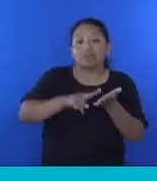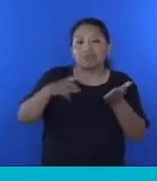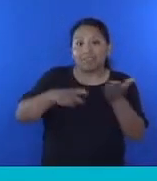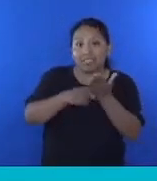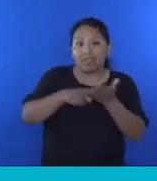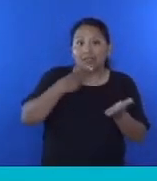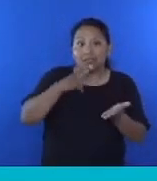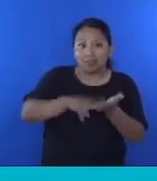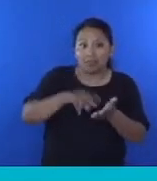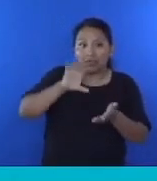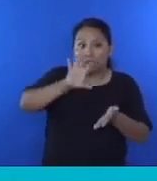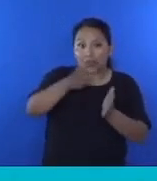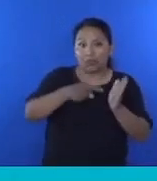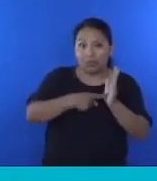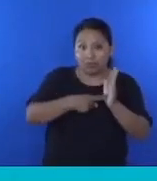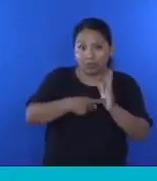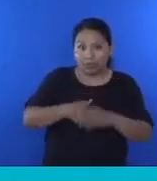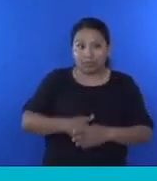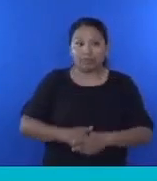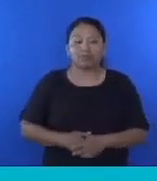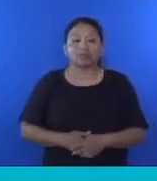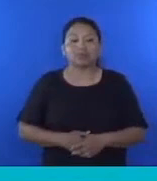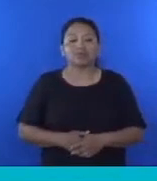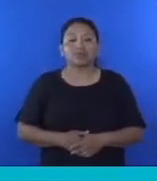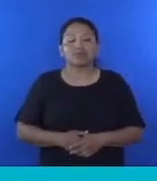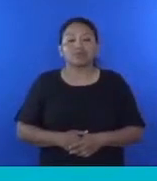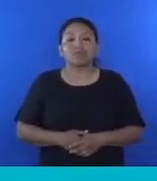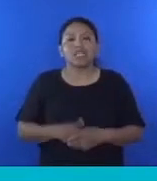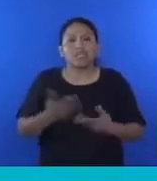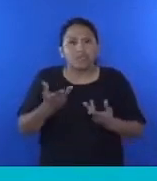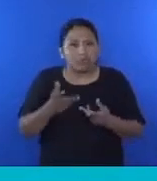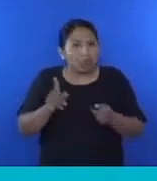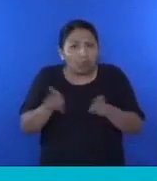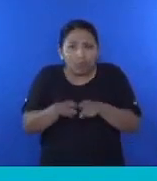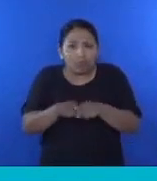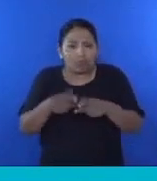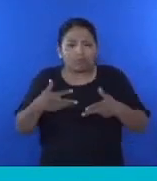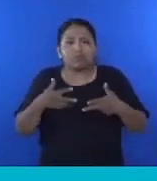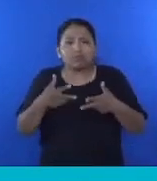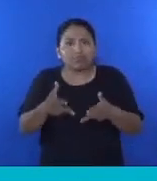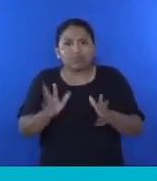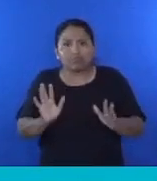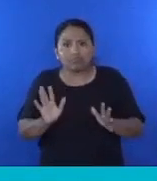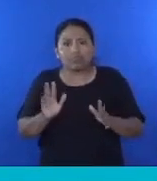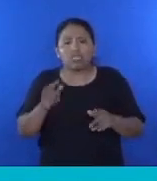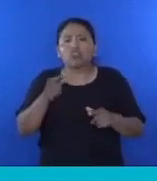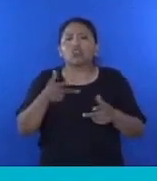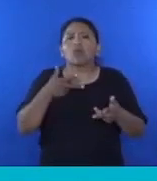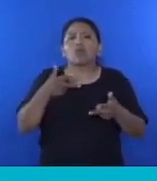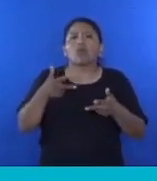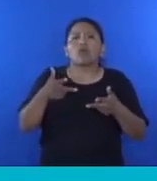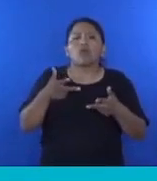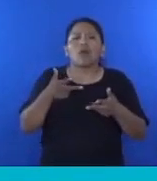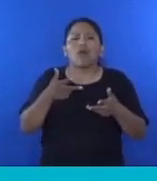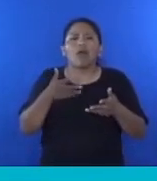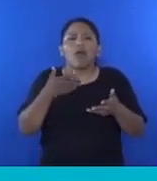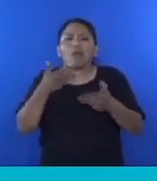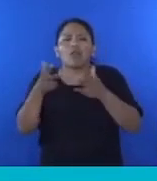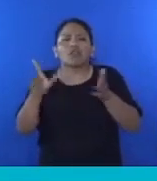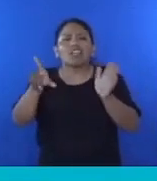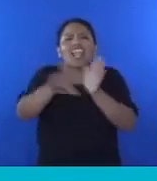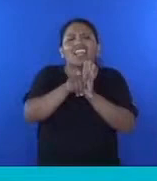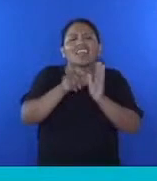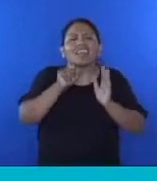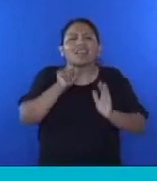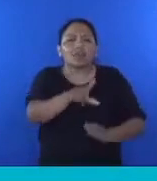de Buenos Aires. Y lo hicimos con esta misma vocación que estamos diciendo ahora. No estamos discutiendo una ley de un gobernador, estamos